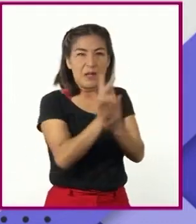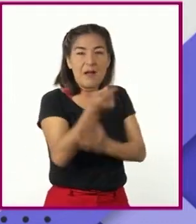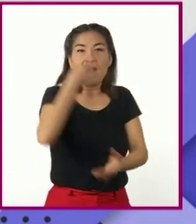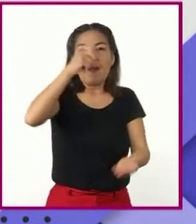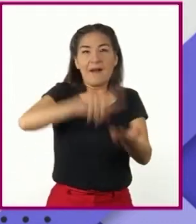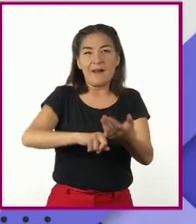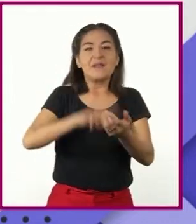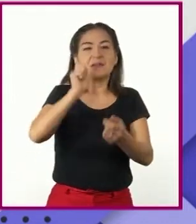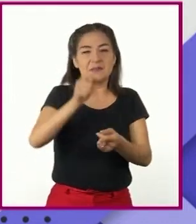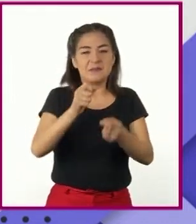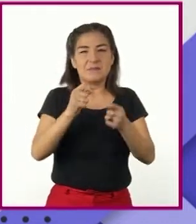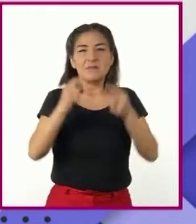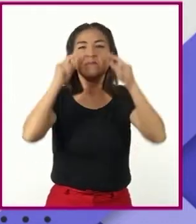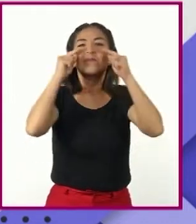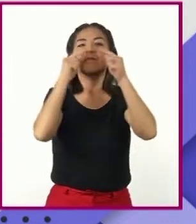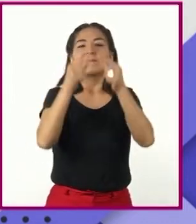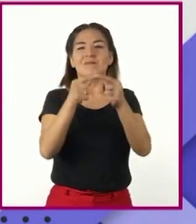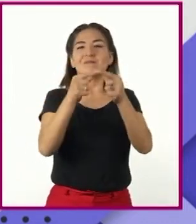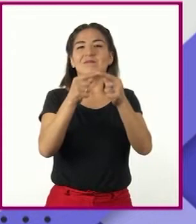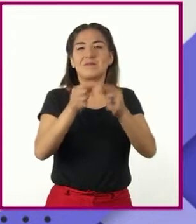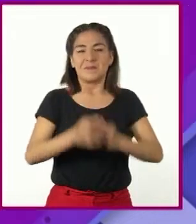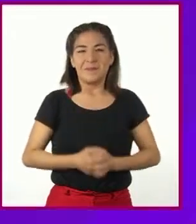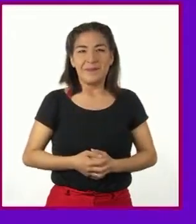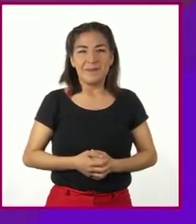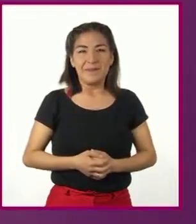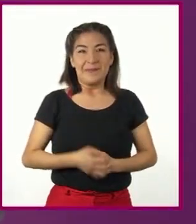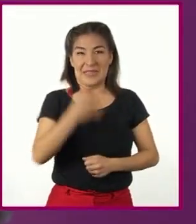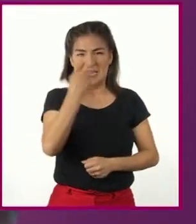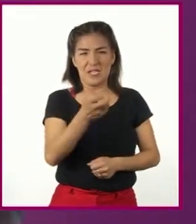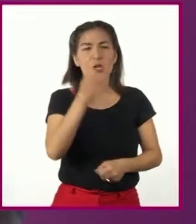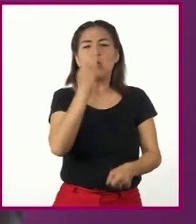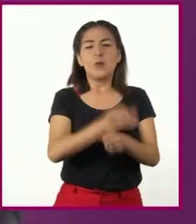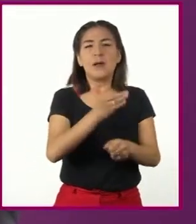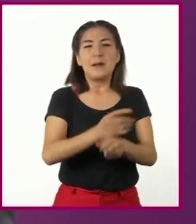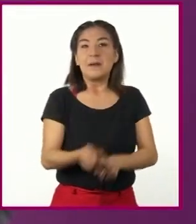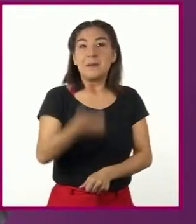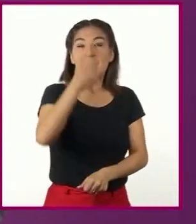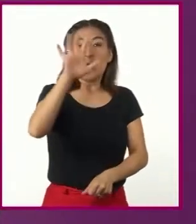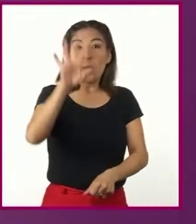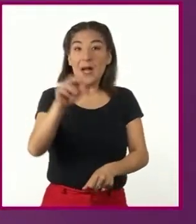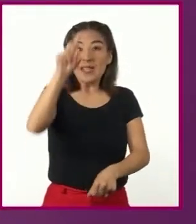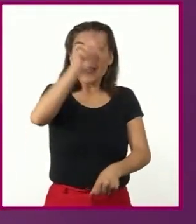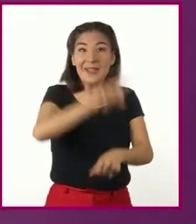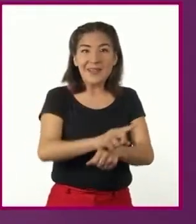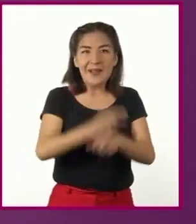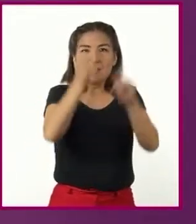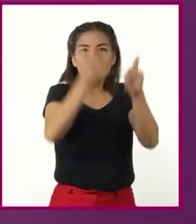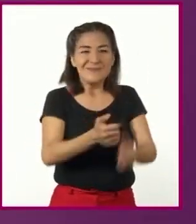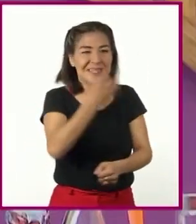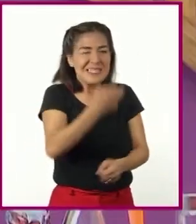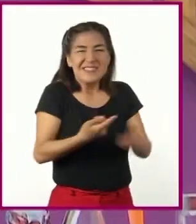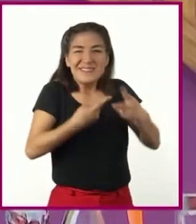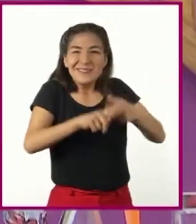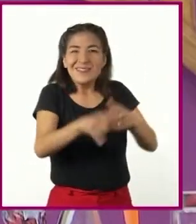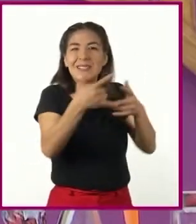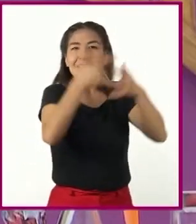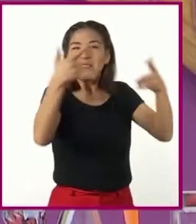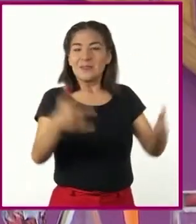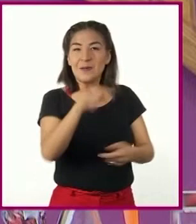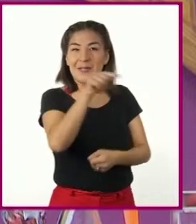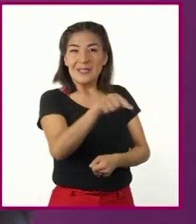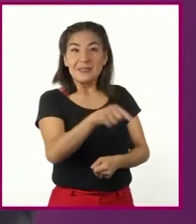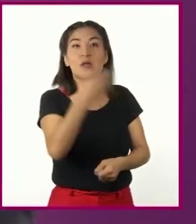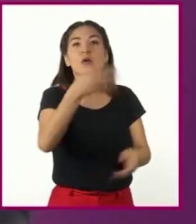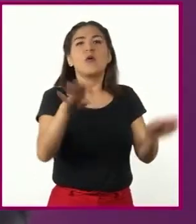la punta del pico. Aquí se da la primera cuarentena de la historia. Simultáneamente, se iniciaron medidas